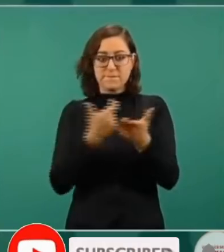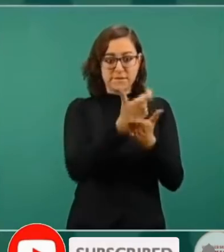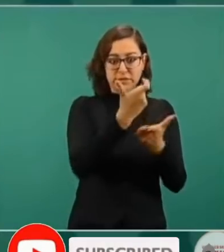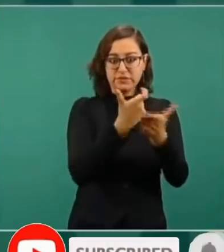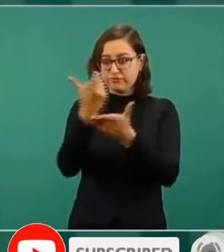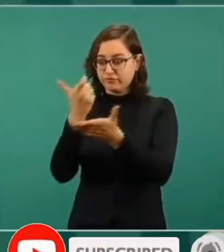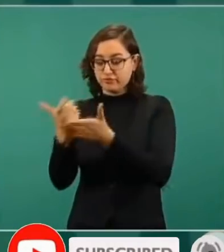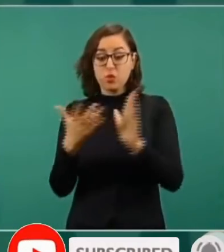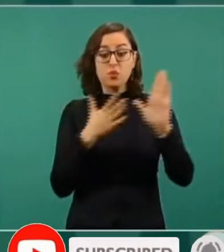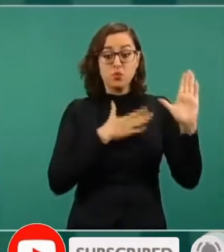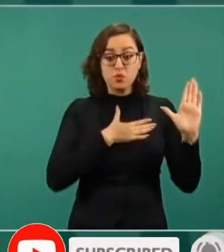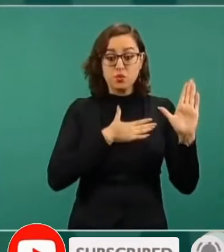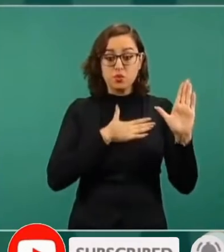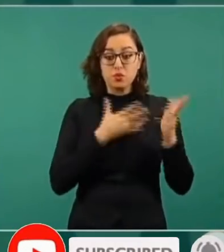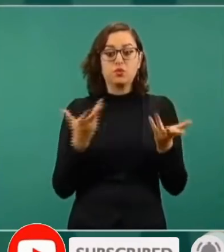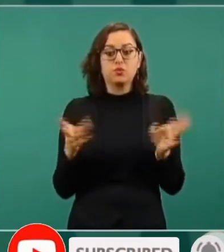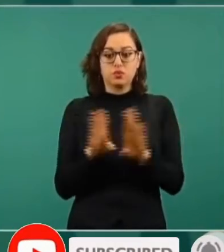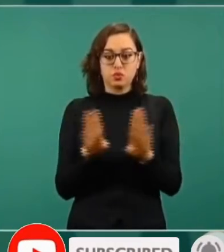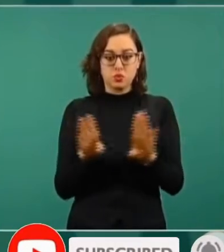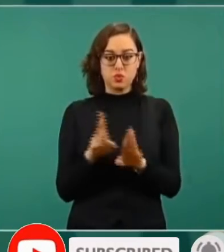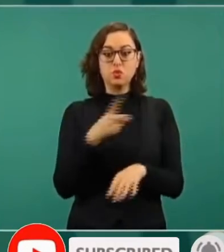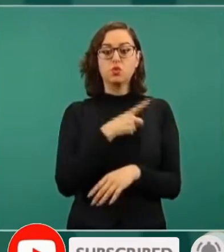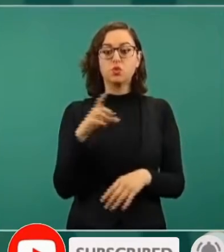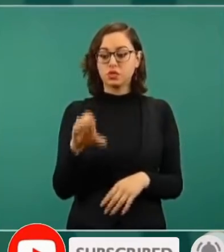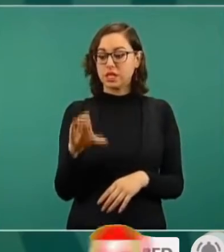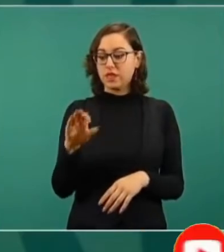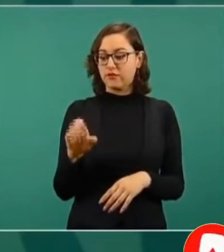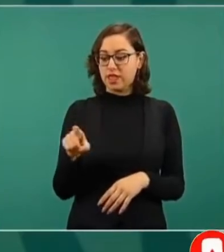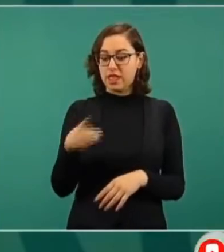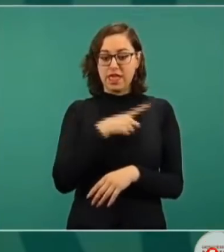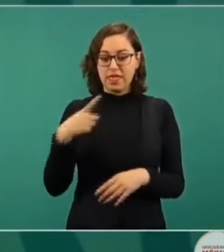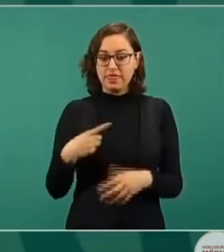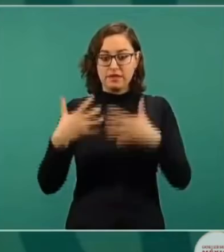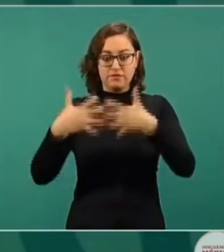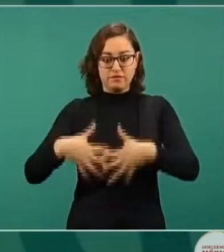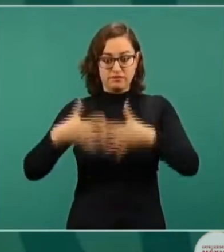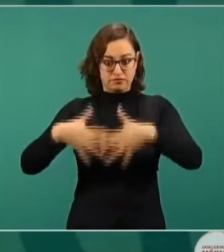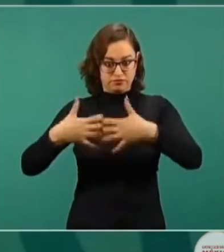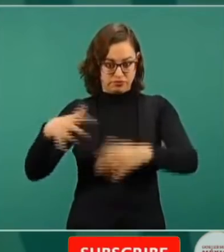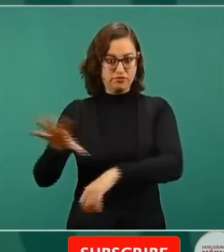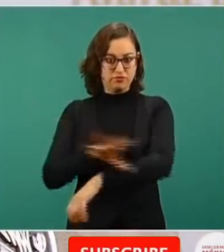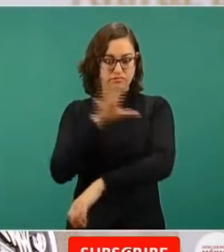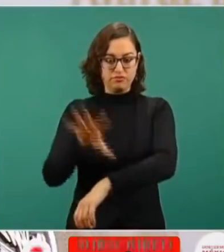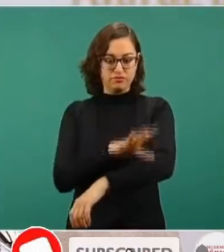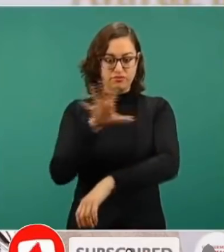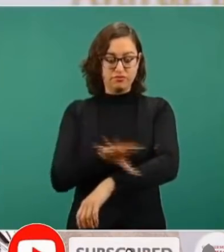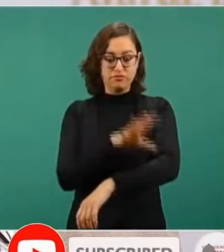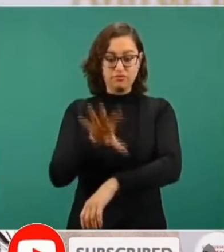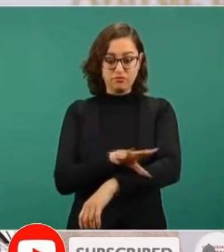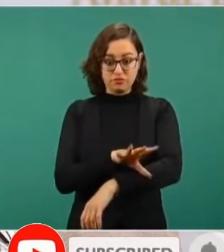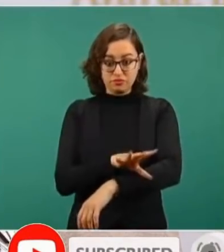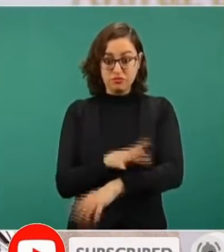un compromiso de la generación de CFE con el Suministro Básico CFE, ¿verdad? Pero para